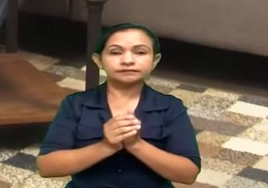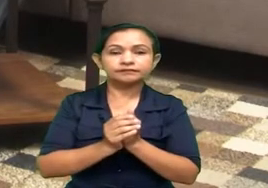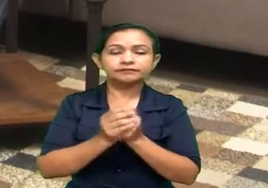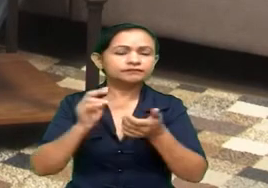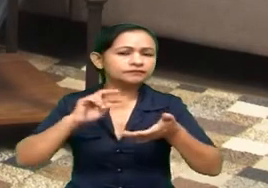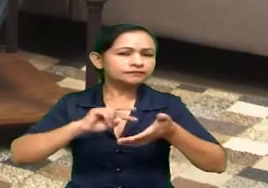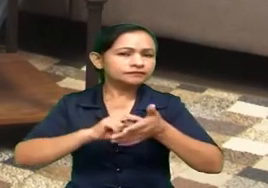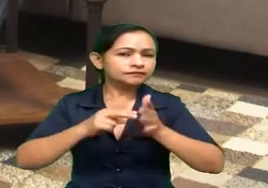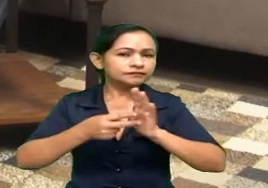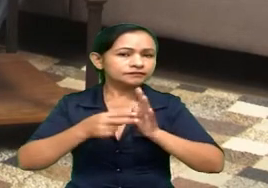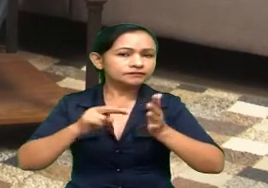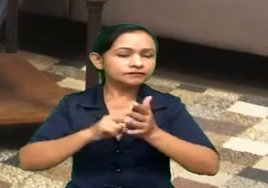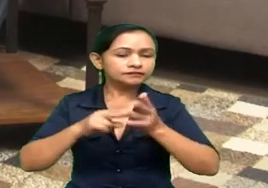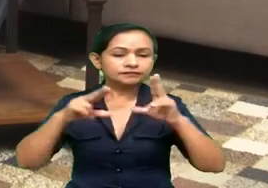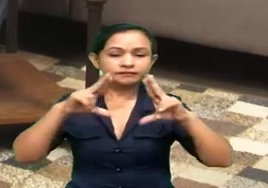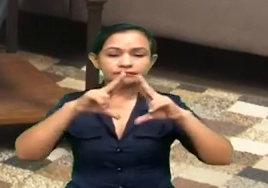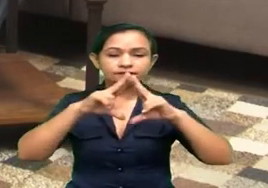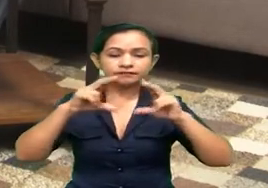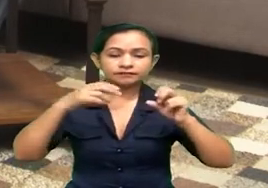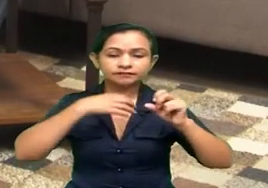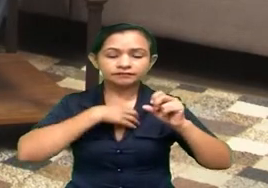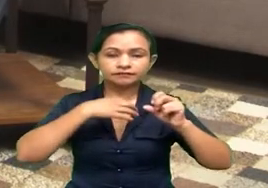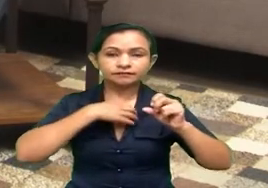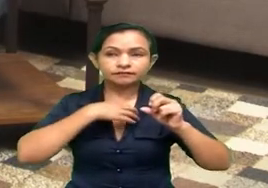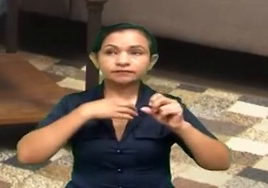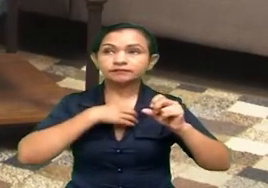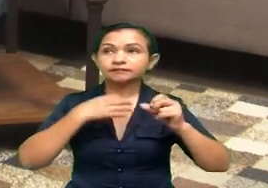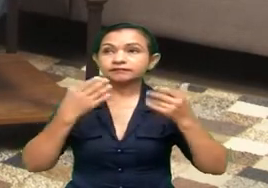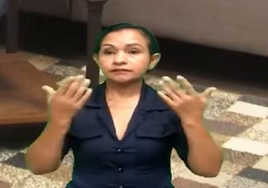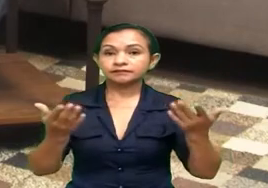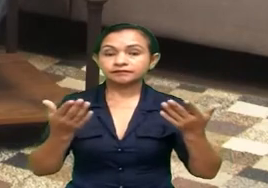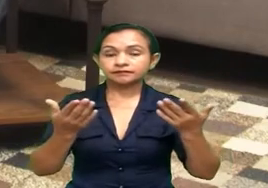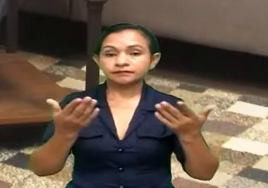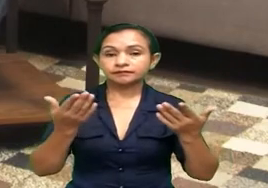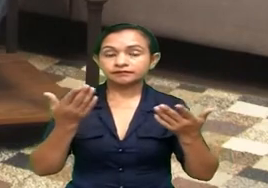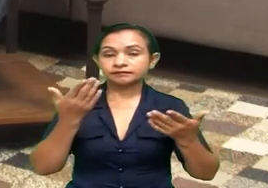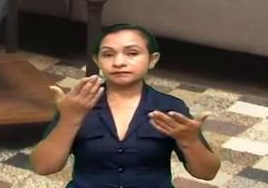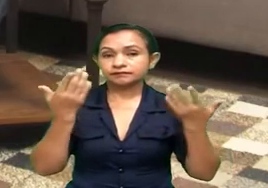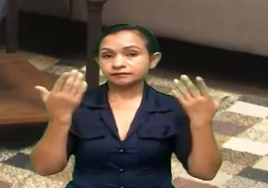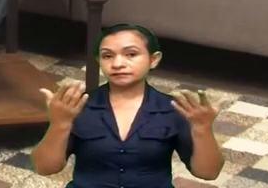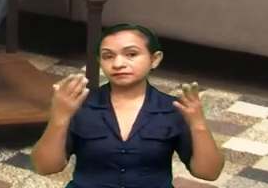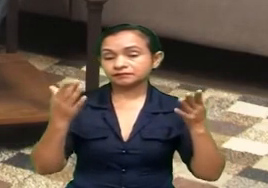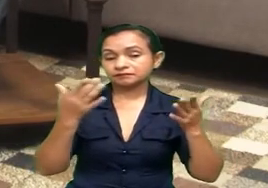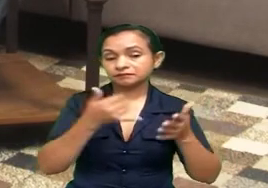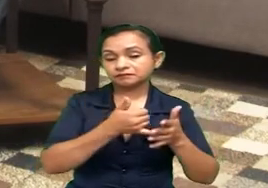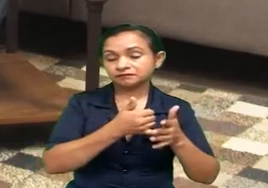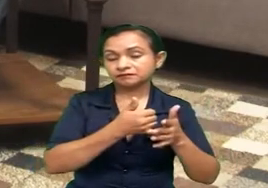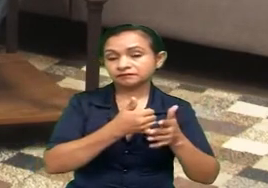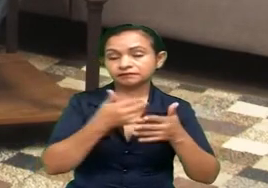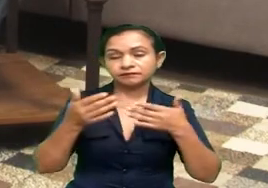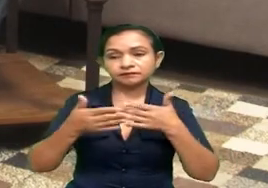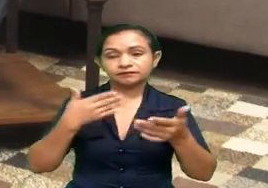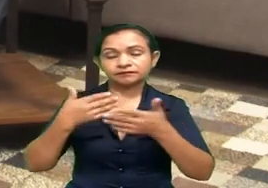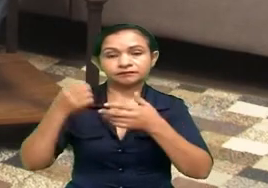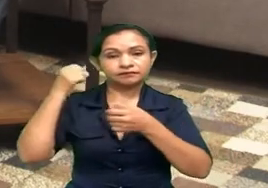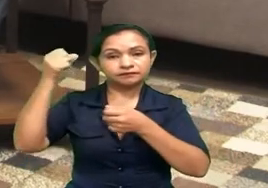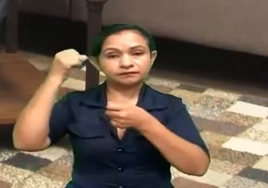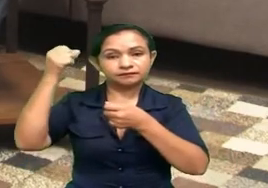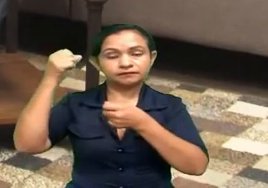significó para los nicaragüenses, que a pesar de estar en desventaja, logramos en muchas